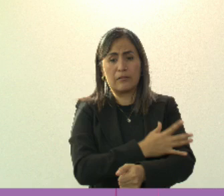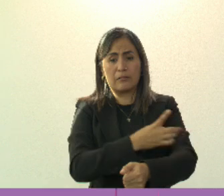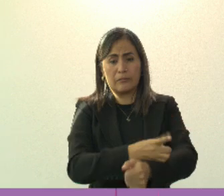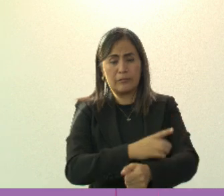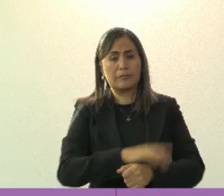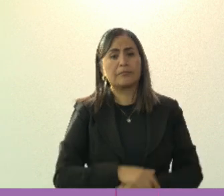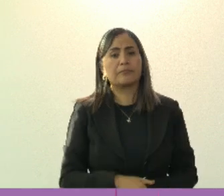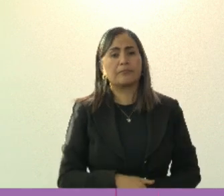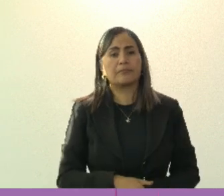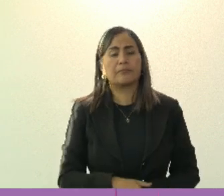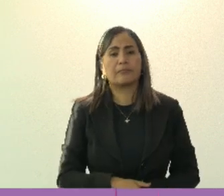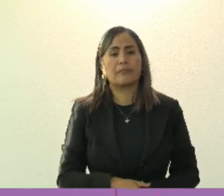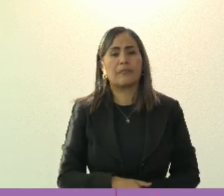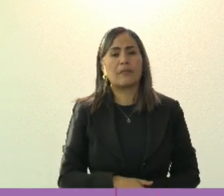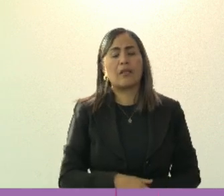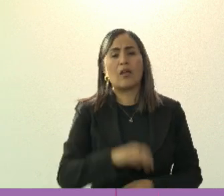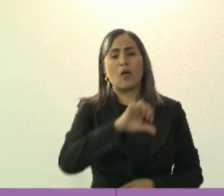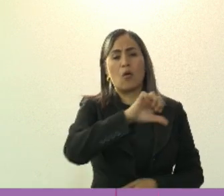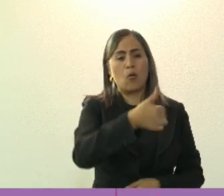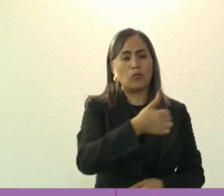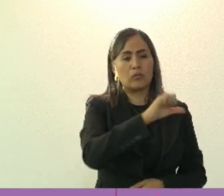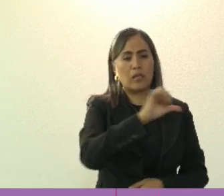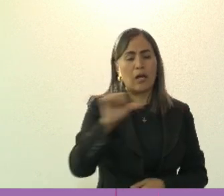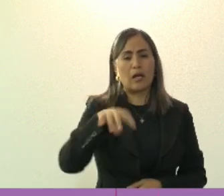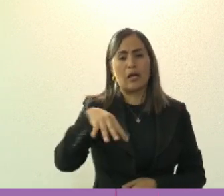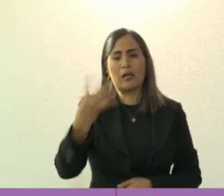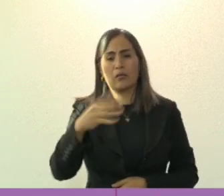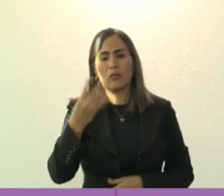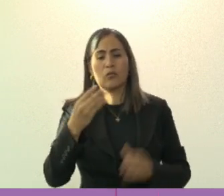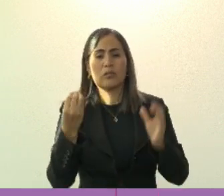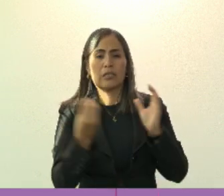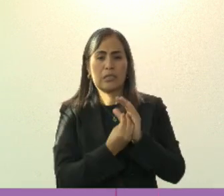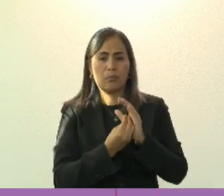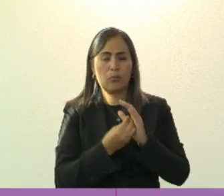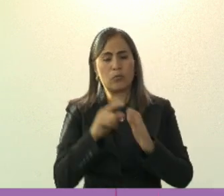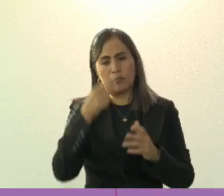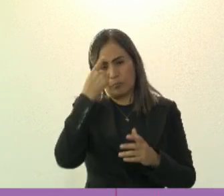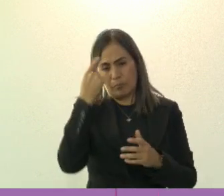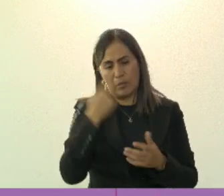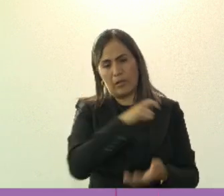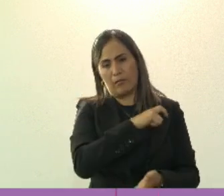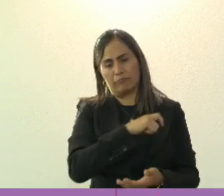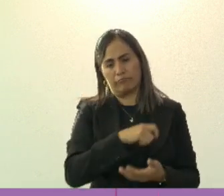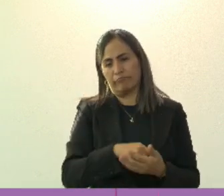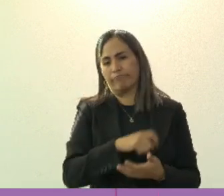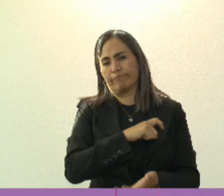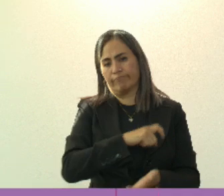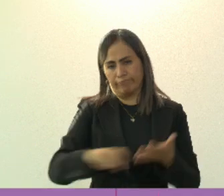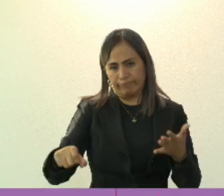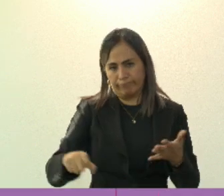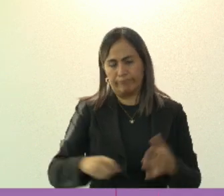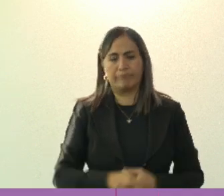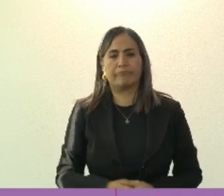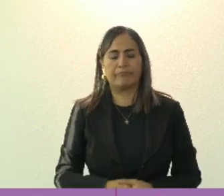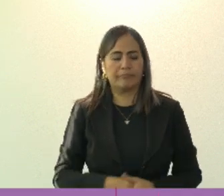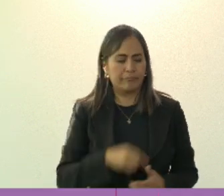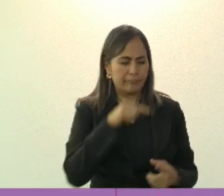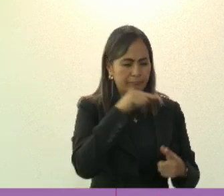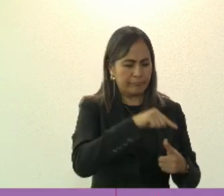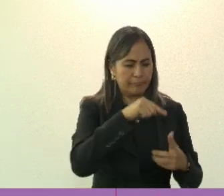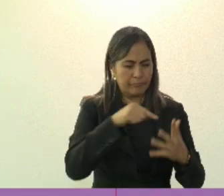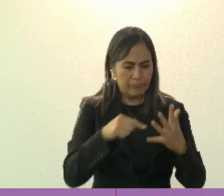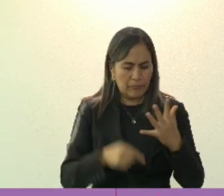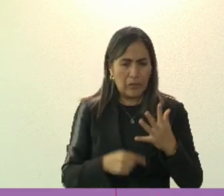o entre 11 o 14 tipos de expedientes internos cada adquisición. Revisar todo eso de varias en todo un